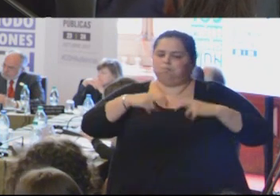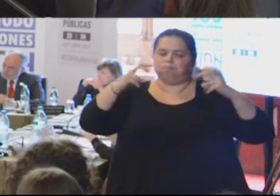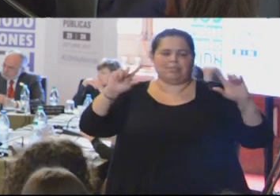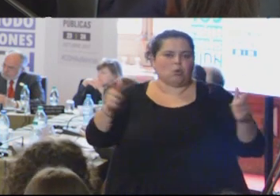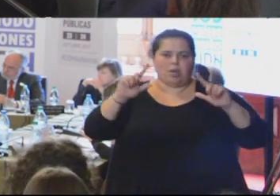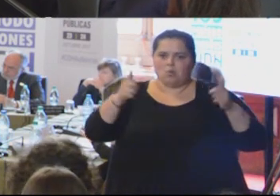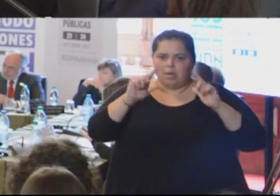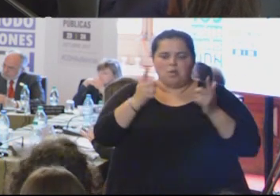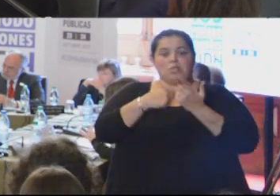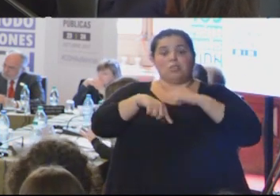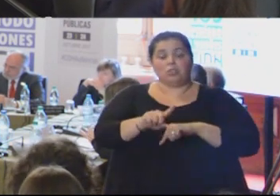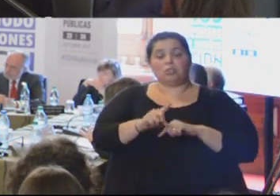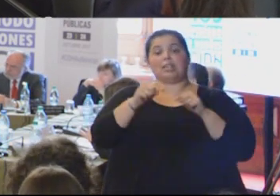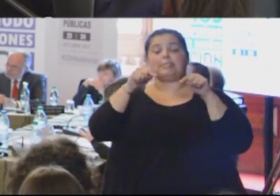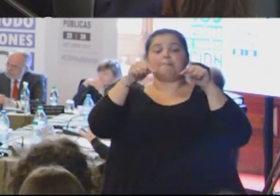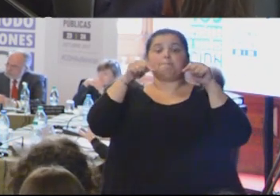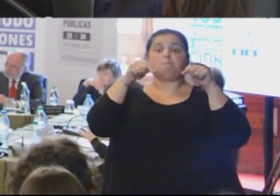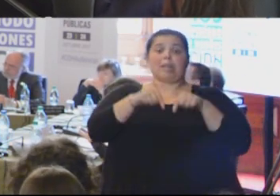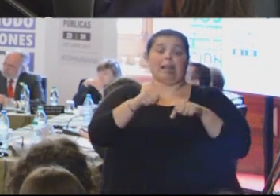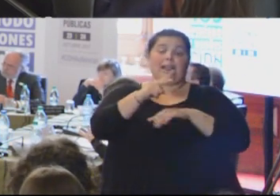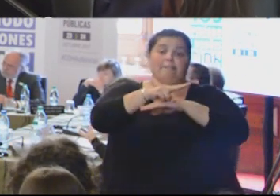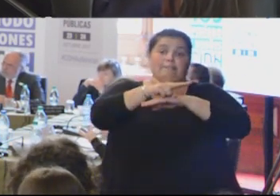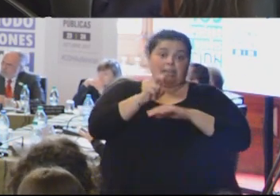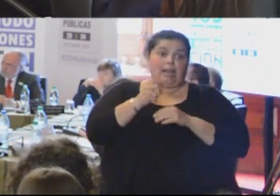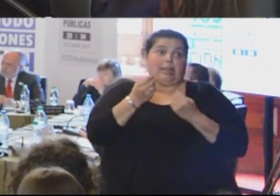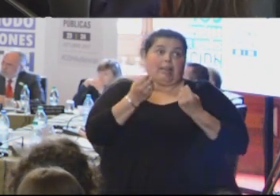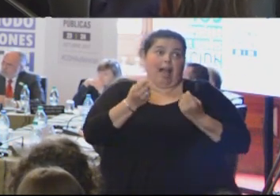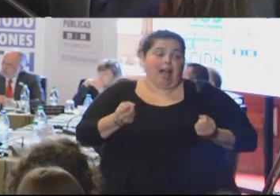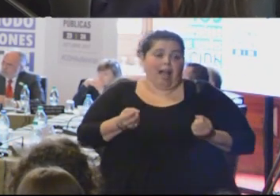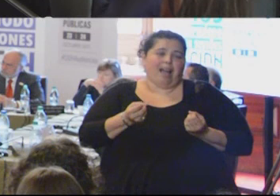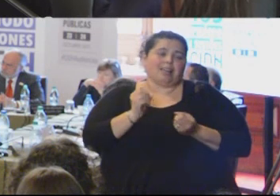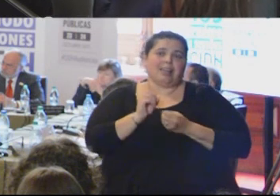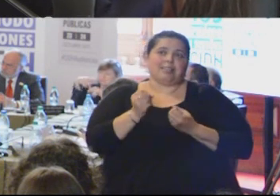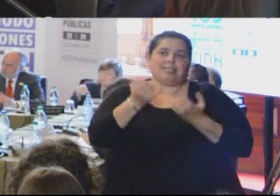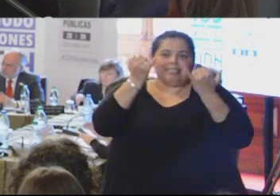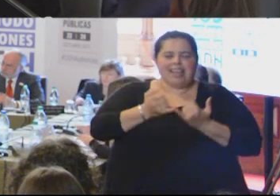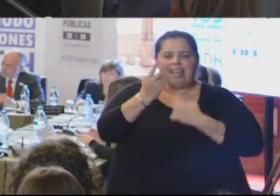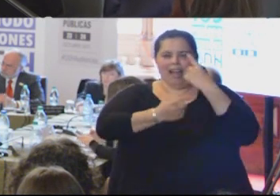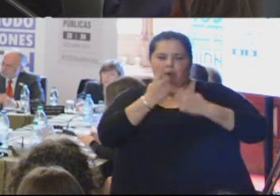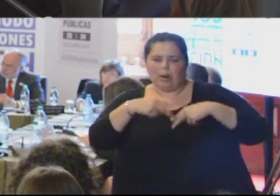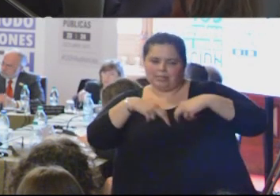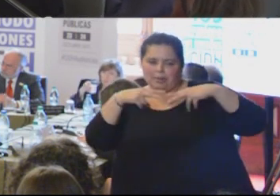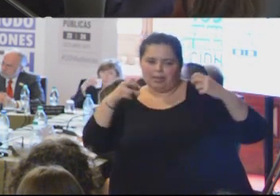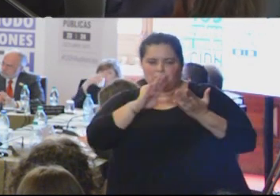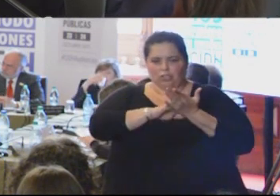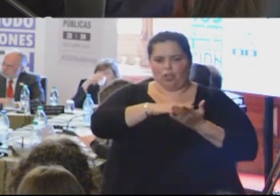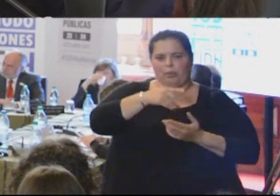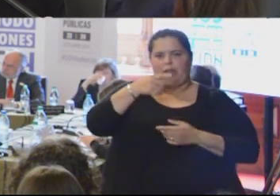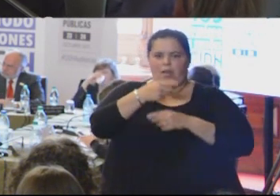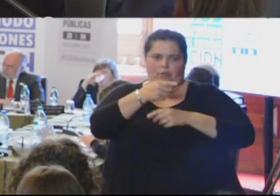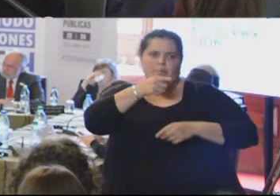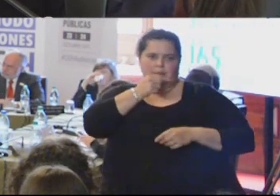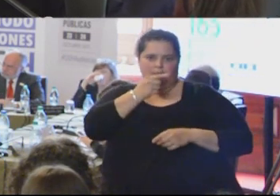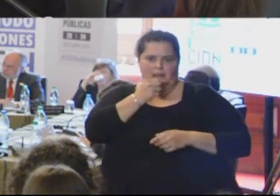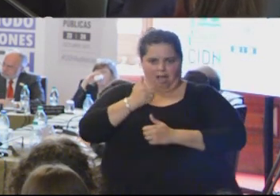que efectivamente la fiscalía adelantado investigaciones en contra militares por el tema de ejecuciones extra-judiciales pero hemos puesto el